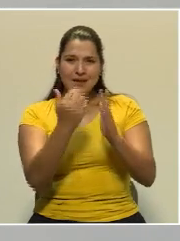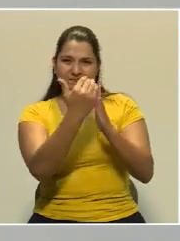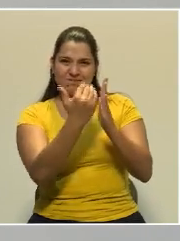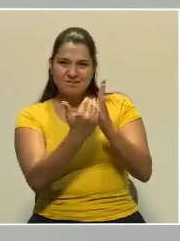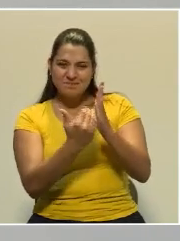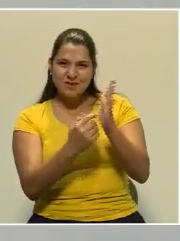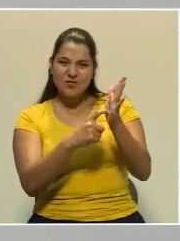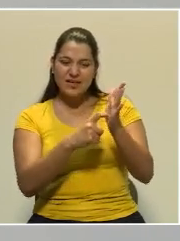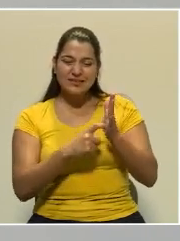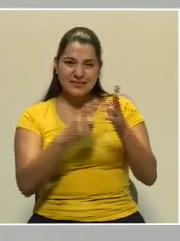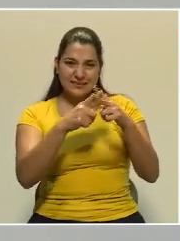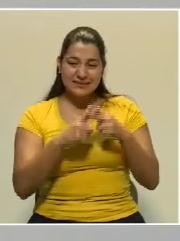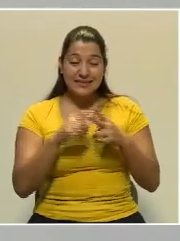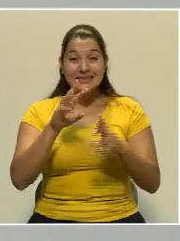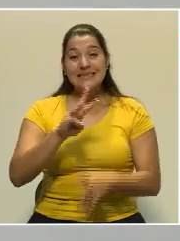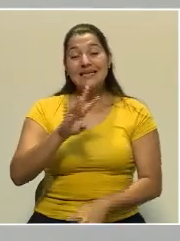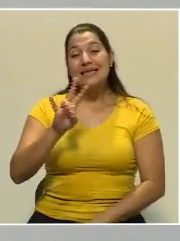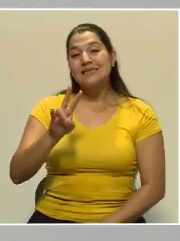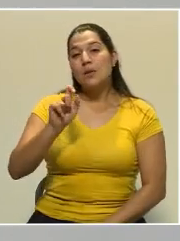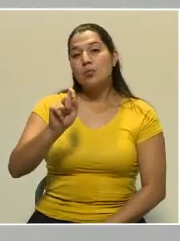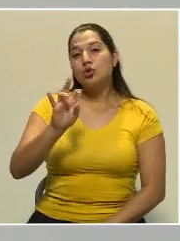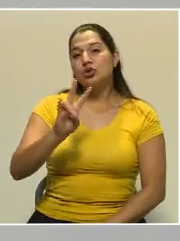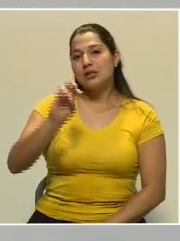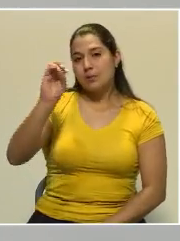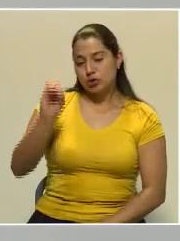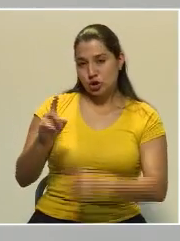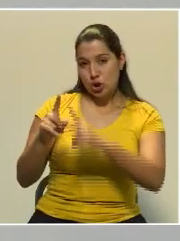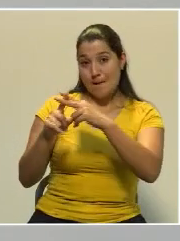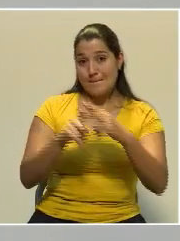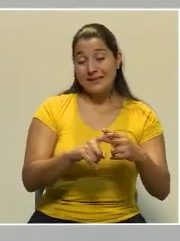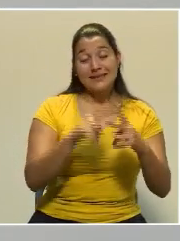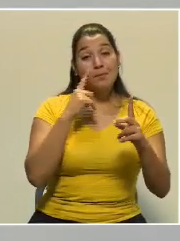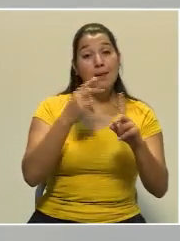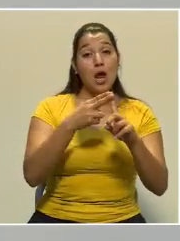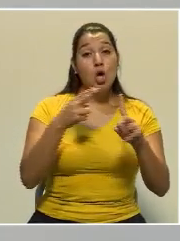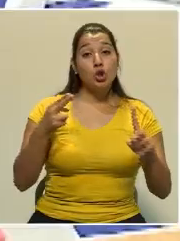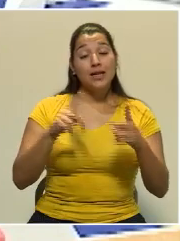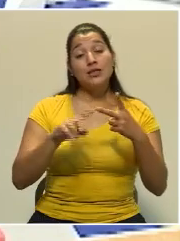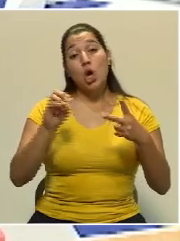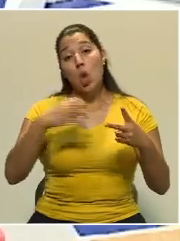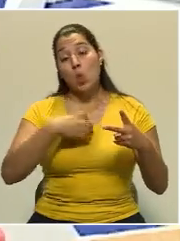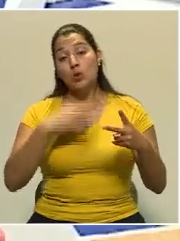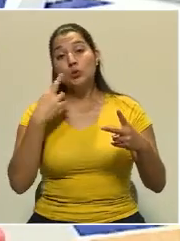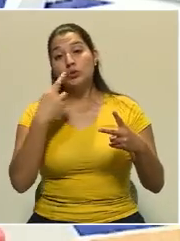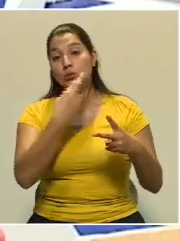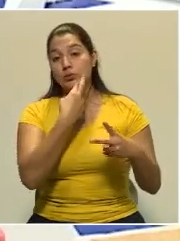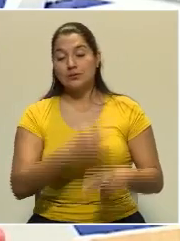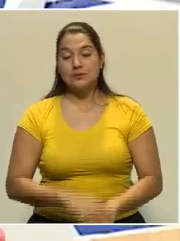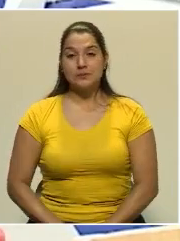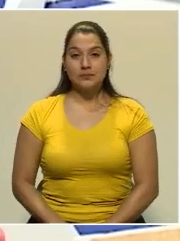67.7% de los créditos correspondientes a hoteles y restaurantes.